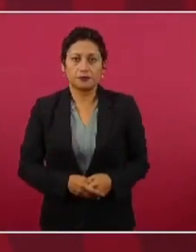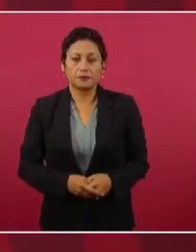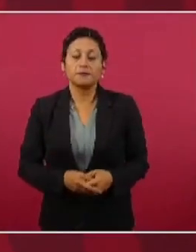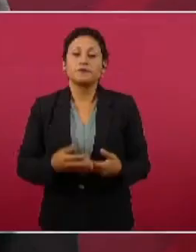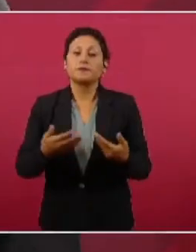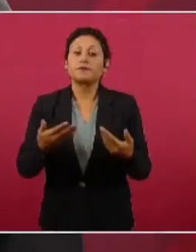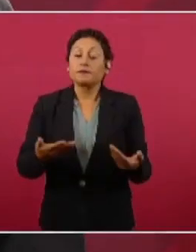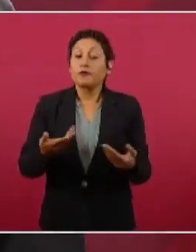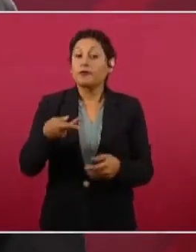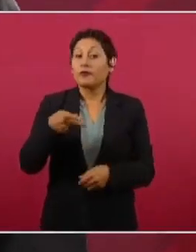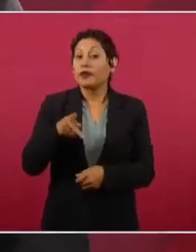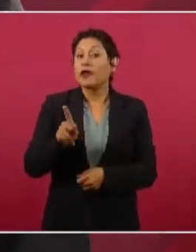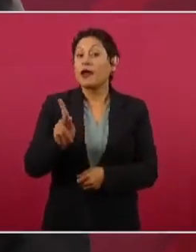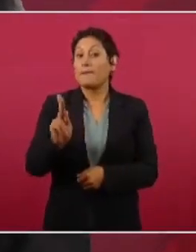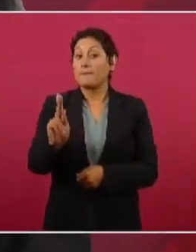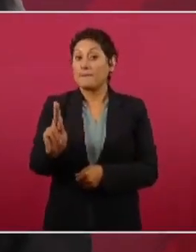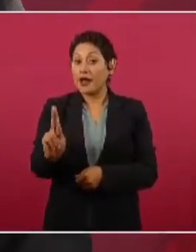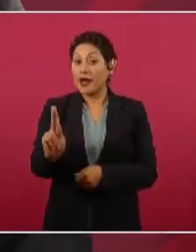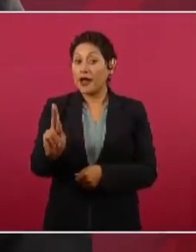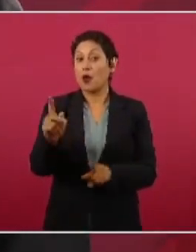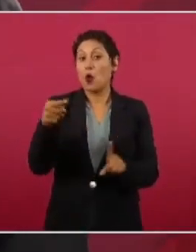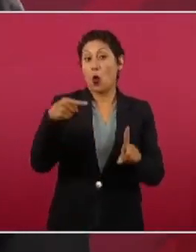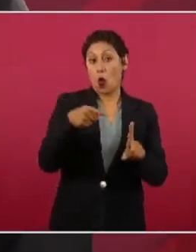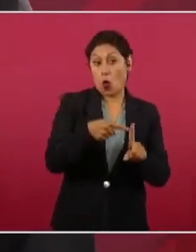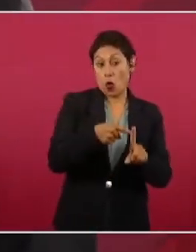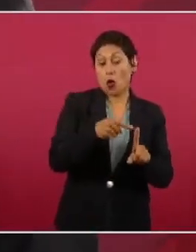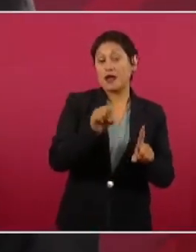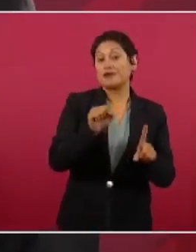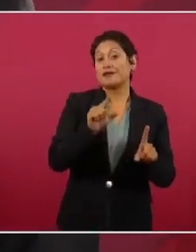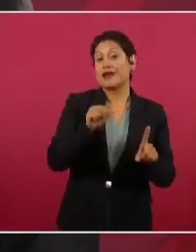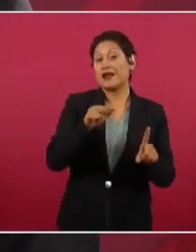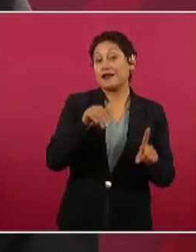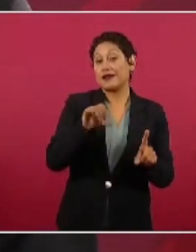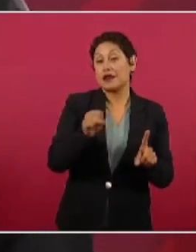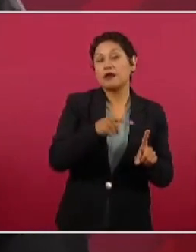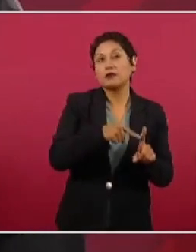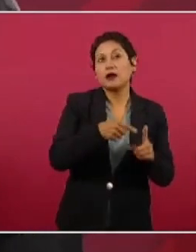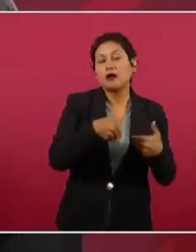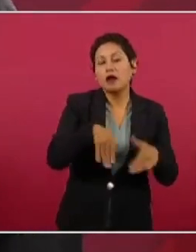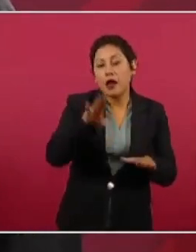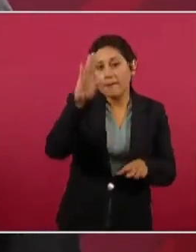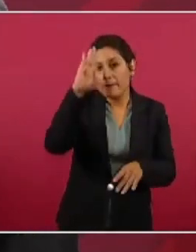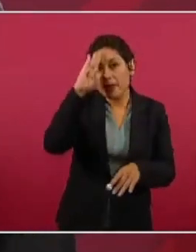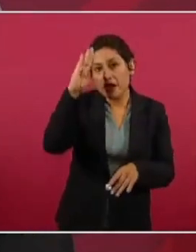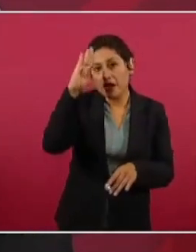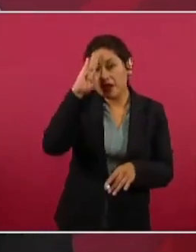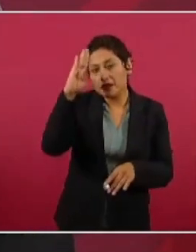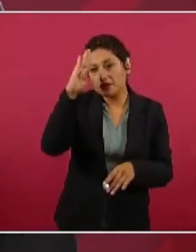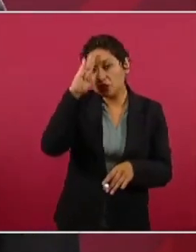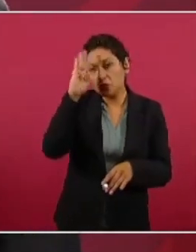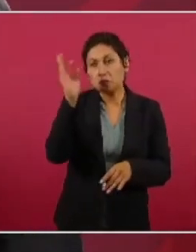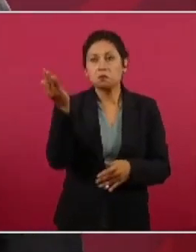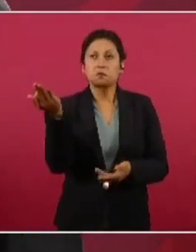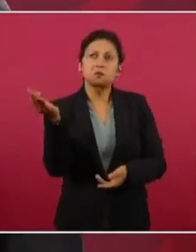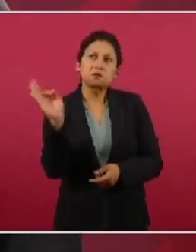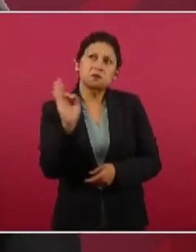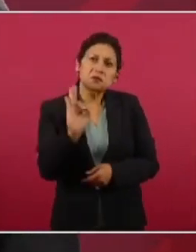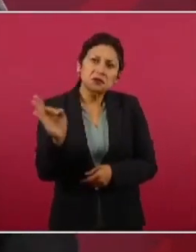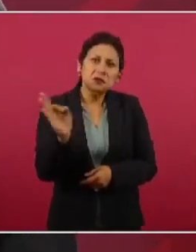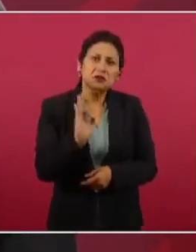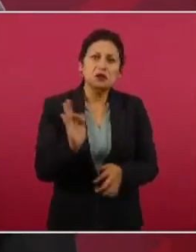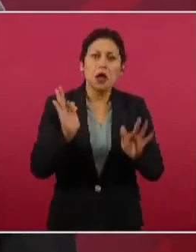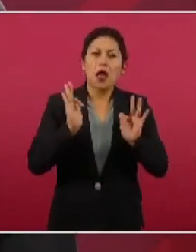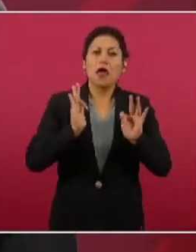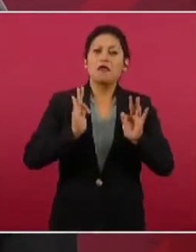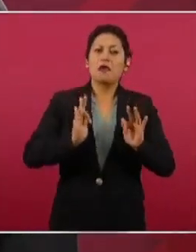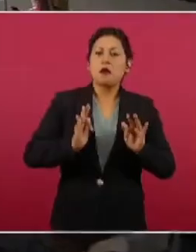Nada más que él imaginaba que pues iba a ser más cómodo, más sencillo,